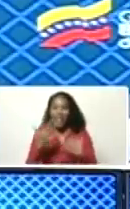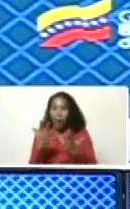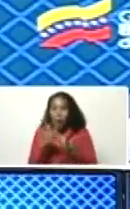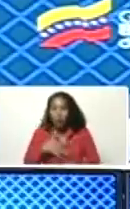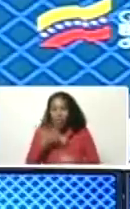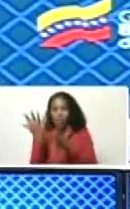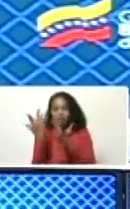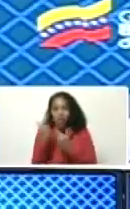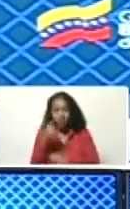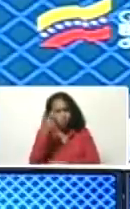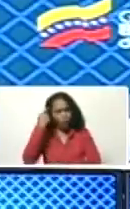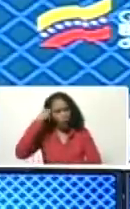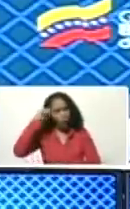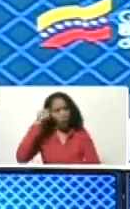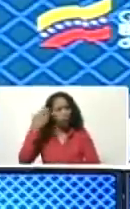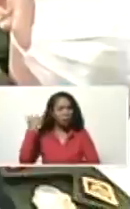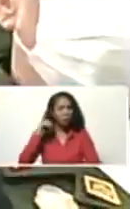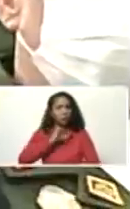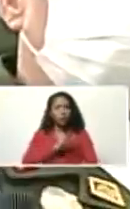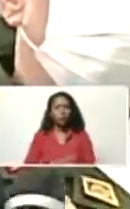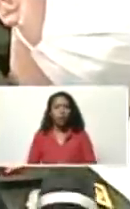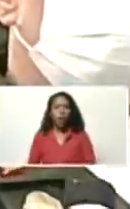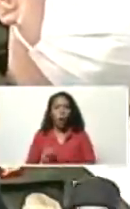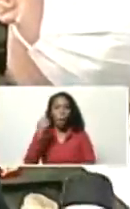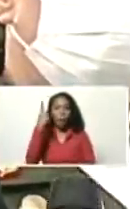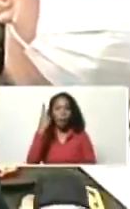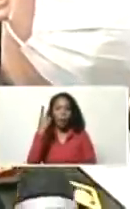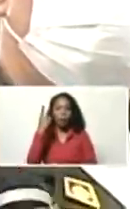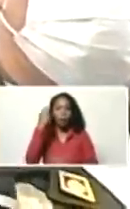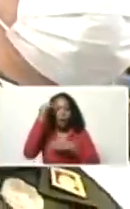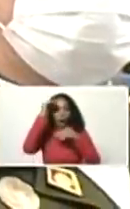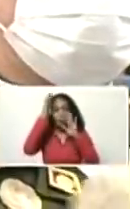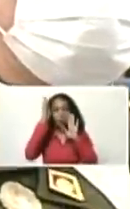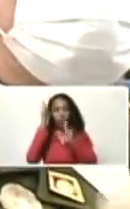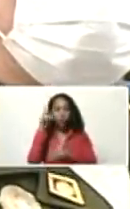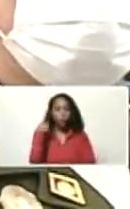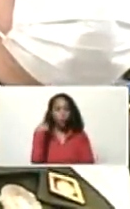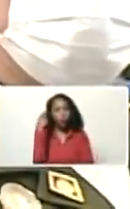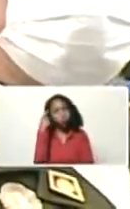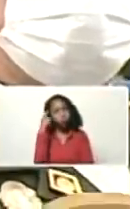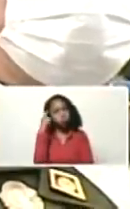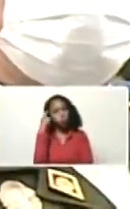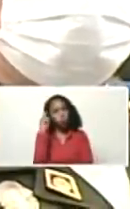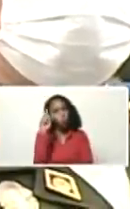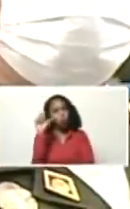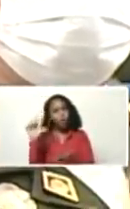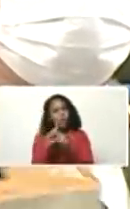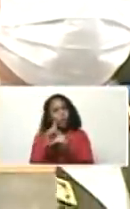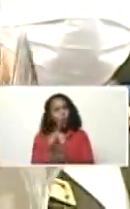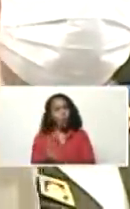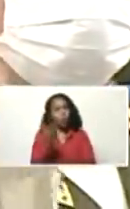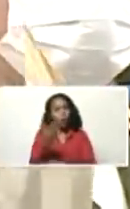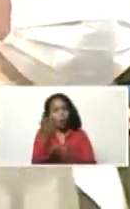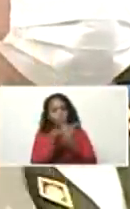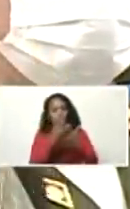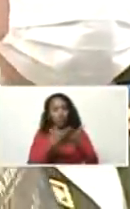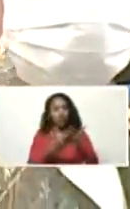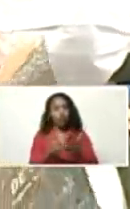¿Qué recuerdas tú? bueno, lo primero, presidente, escuchándolo, recordé un pasaje de un libro muy importante escrito